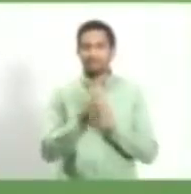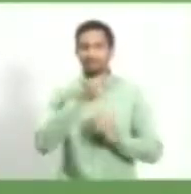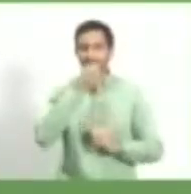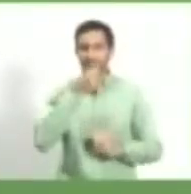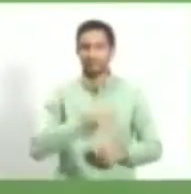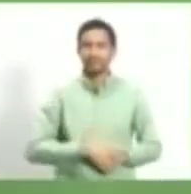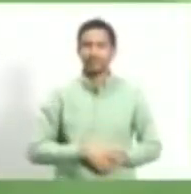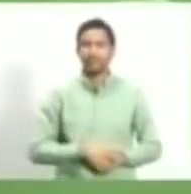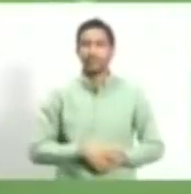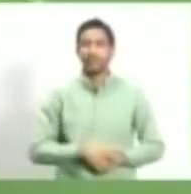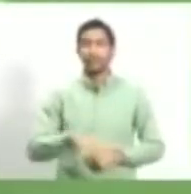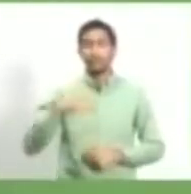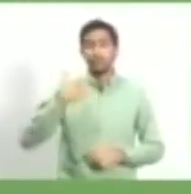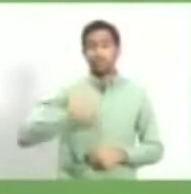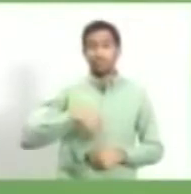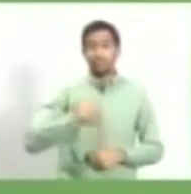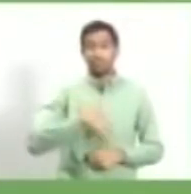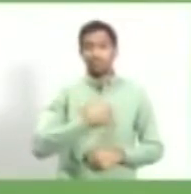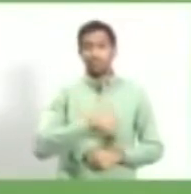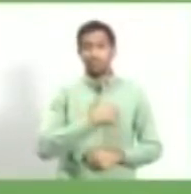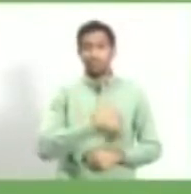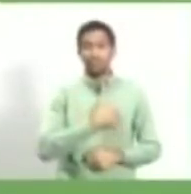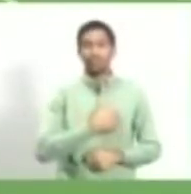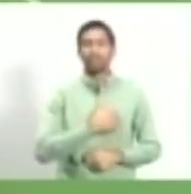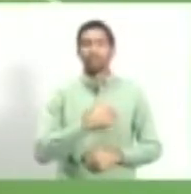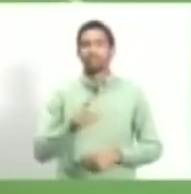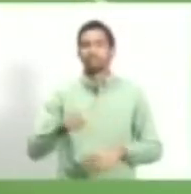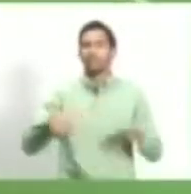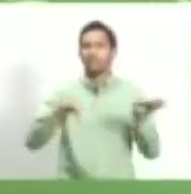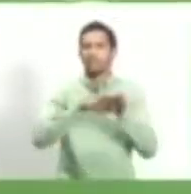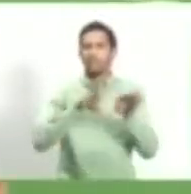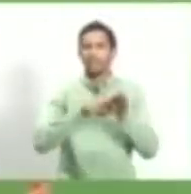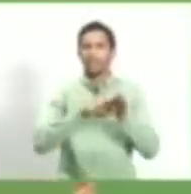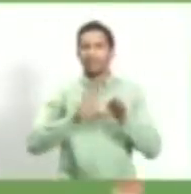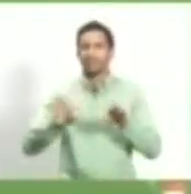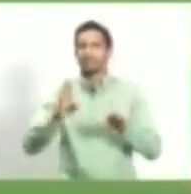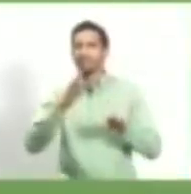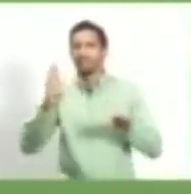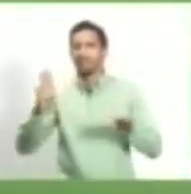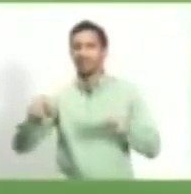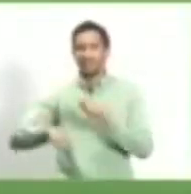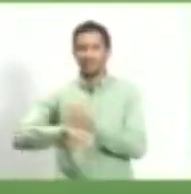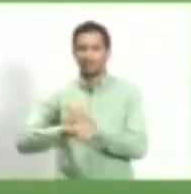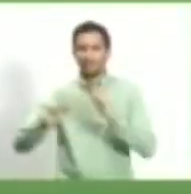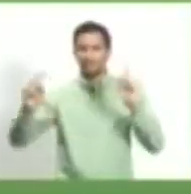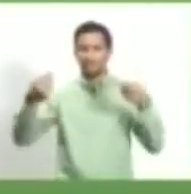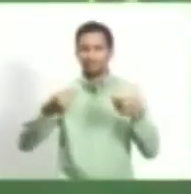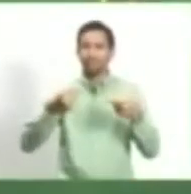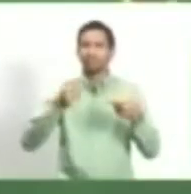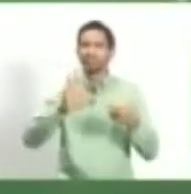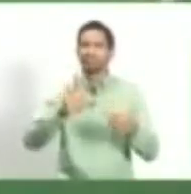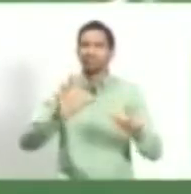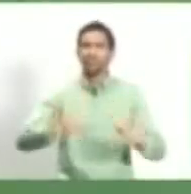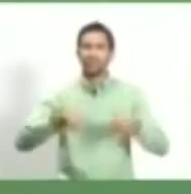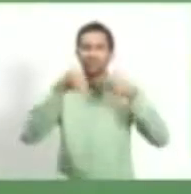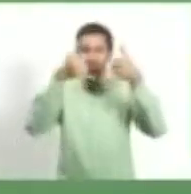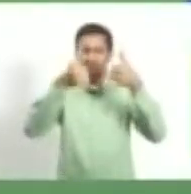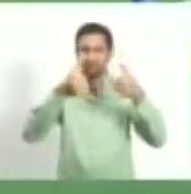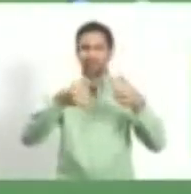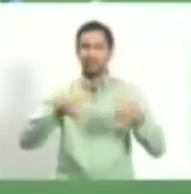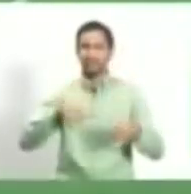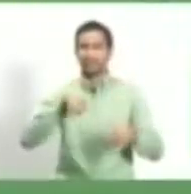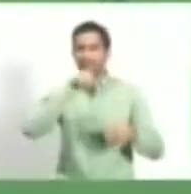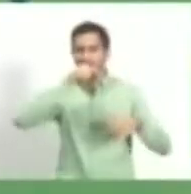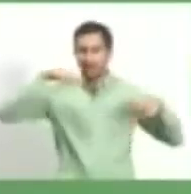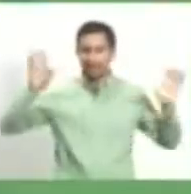un empate a 2 goles ante su hermano menor, el Barranquilla Fútbol Club, que le sirvió para instalarse en los octavos de final de la Copa Águila. Los tiburones volvieron a sufrir